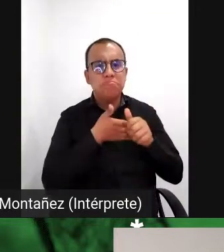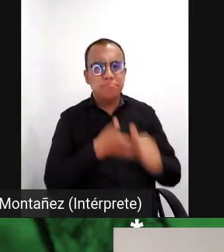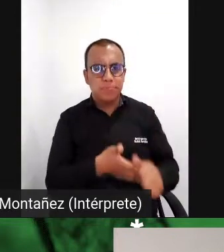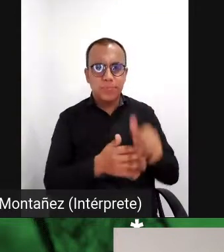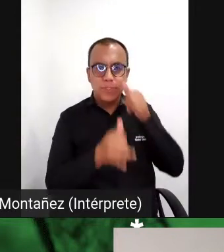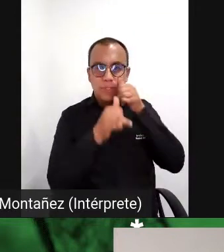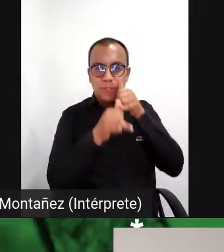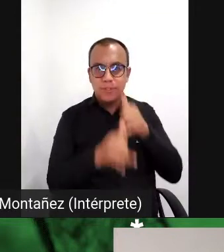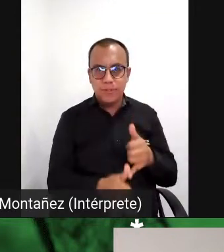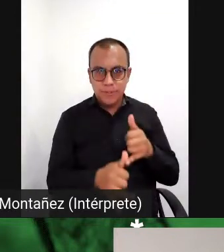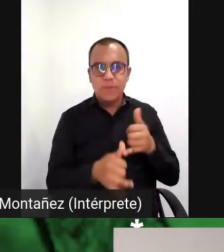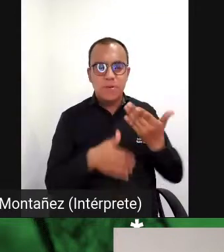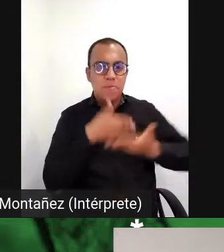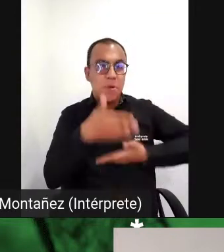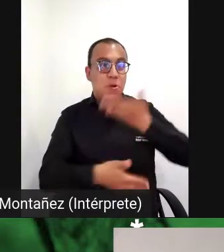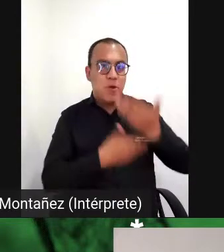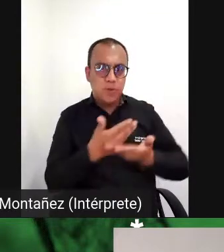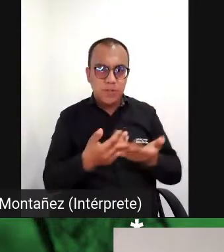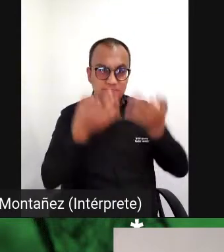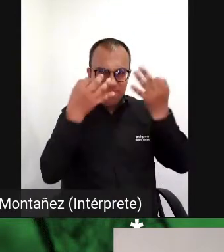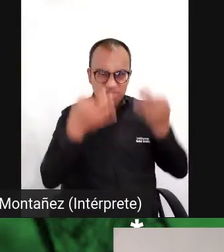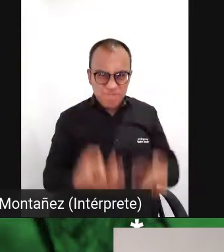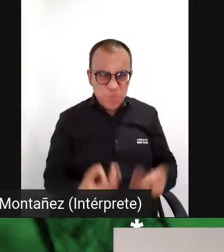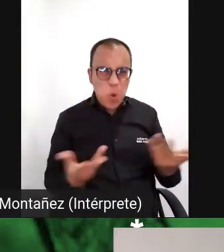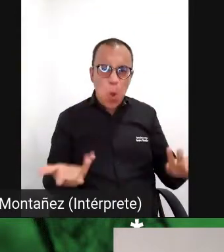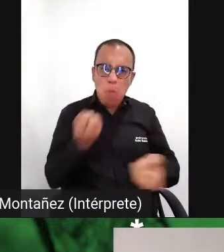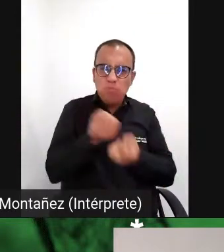científicos, ¿no? Como la gente que nos iba a dar la estructura,